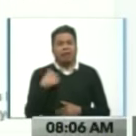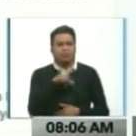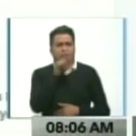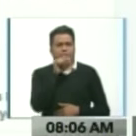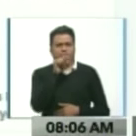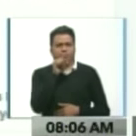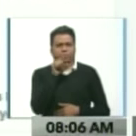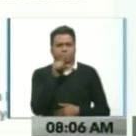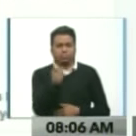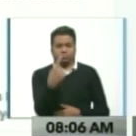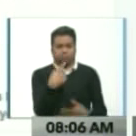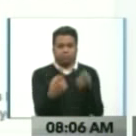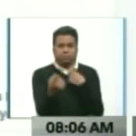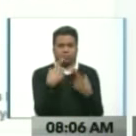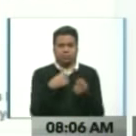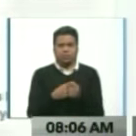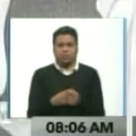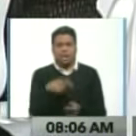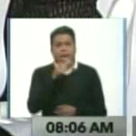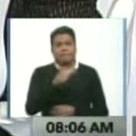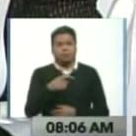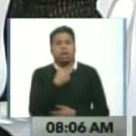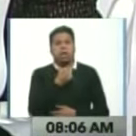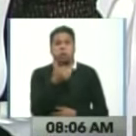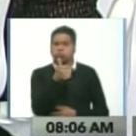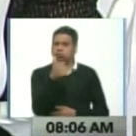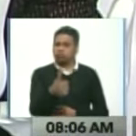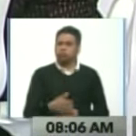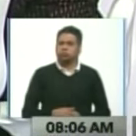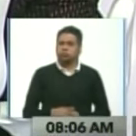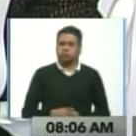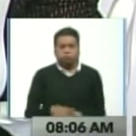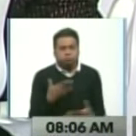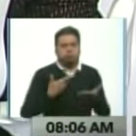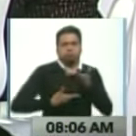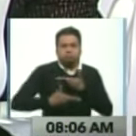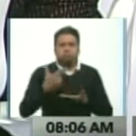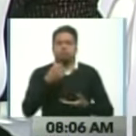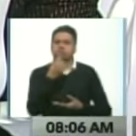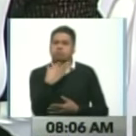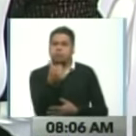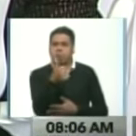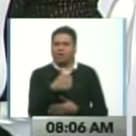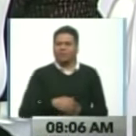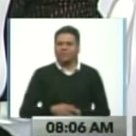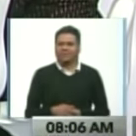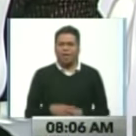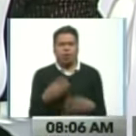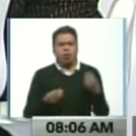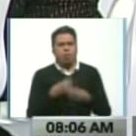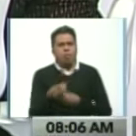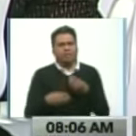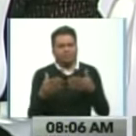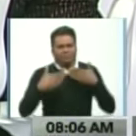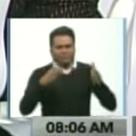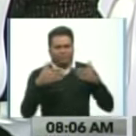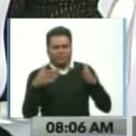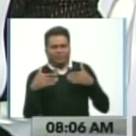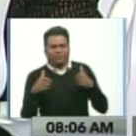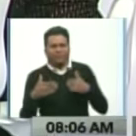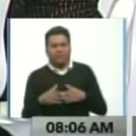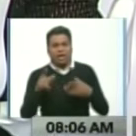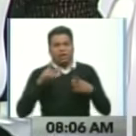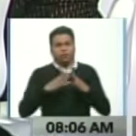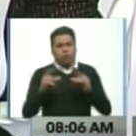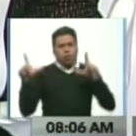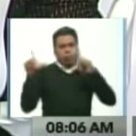hay una retroalimentación. Personas que le está gustando el juego, empatía. ¿Cómo hacer para que espacios como este se abran en otros medios de comunicación, pero para que